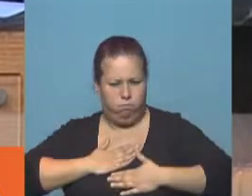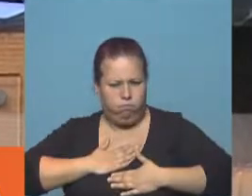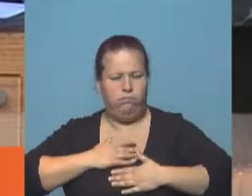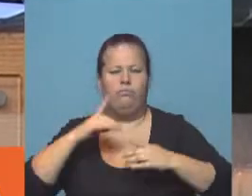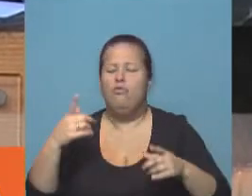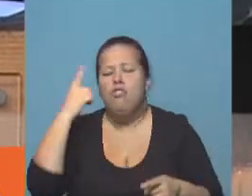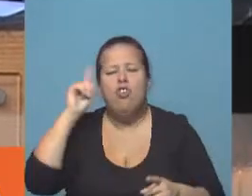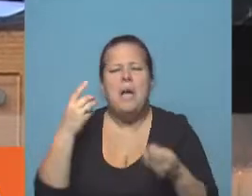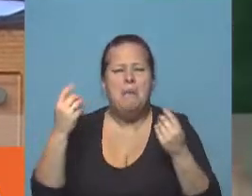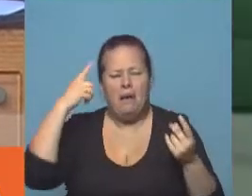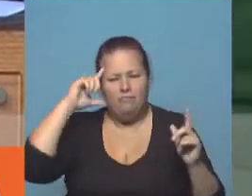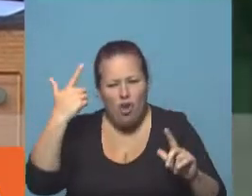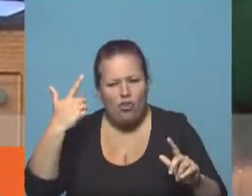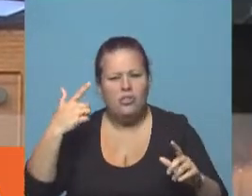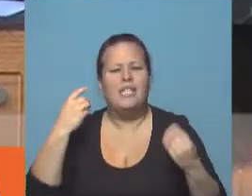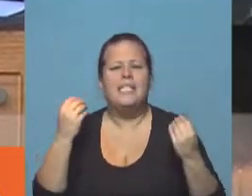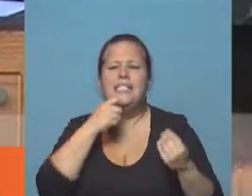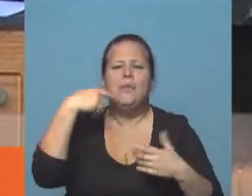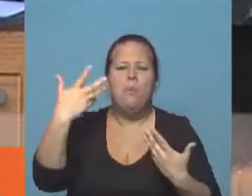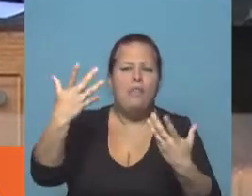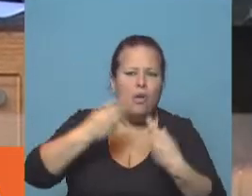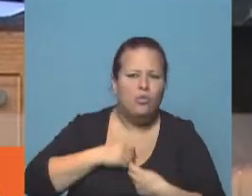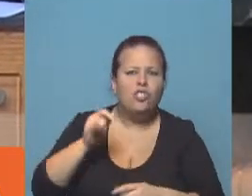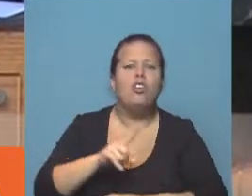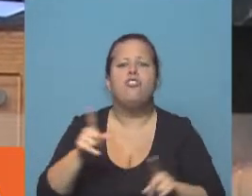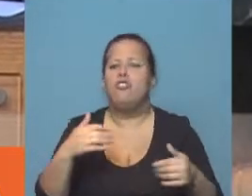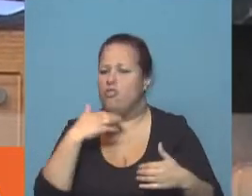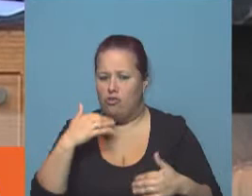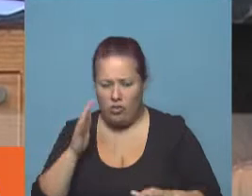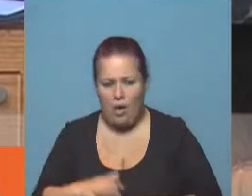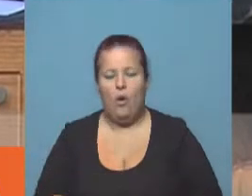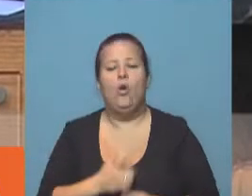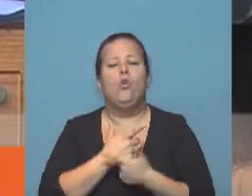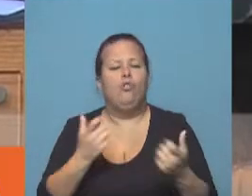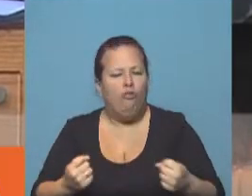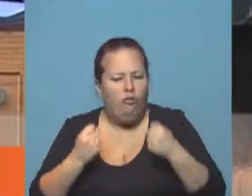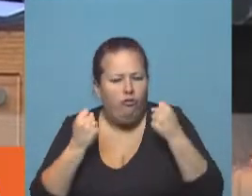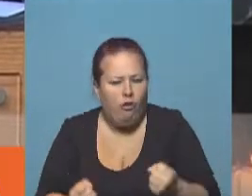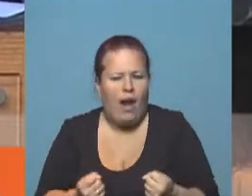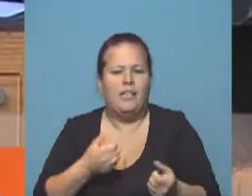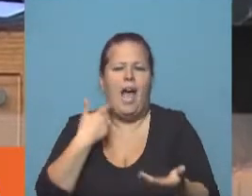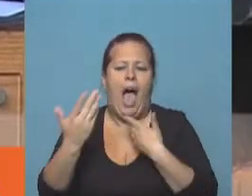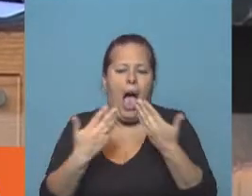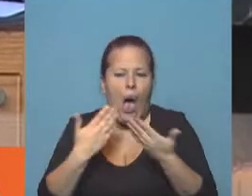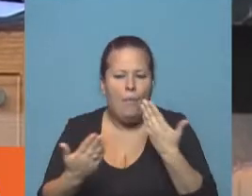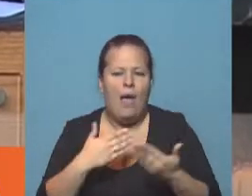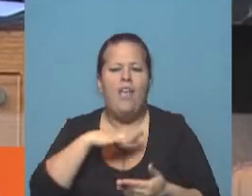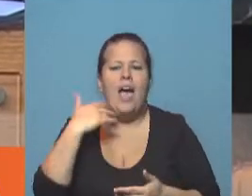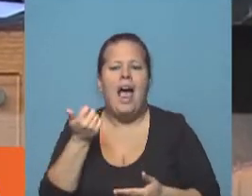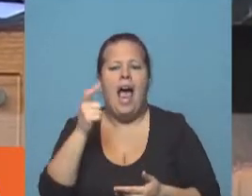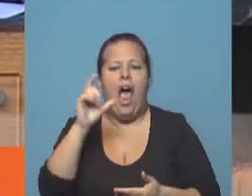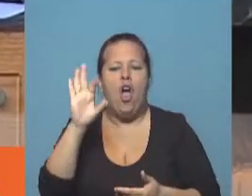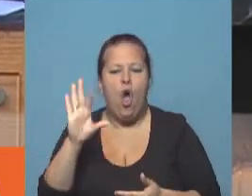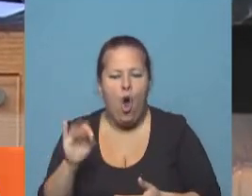sin saber lo que pasaba o si alguien podía llegar a encontrarlo. Tuvo la fuerza de mantener una conversación con Jacobo